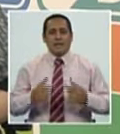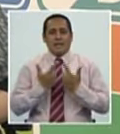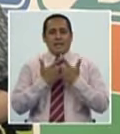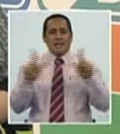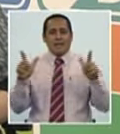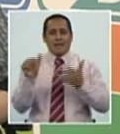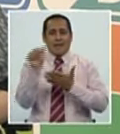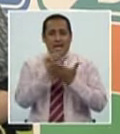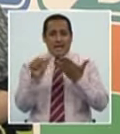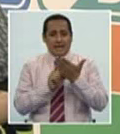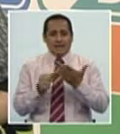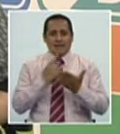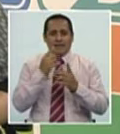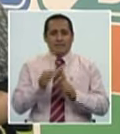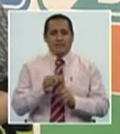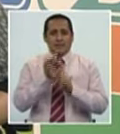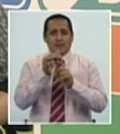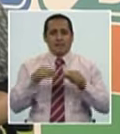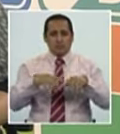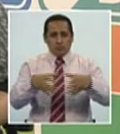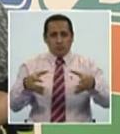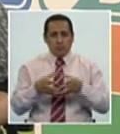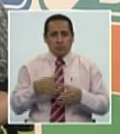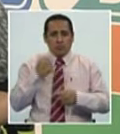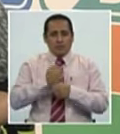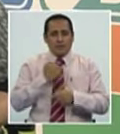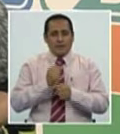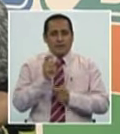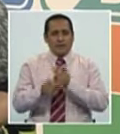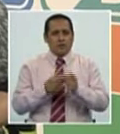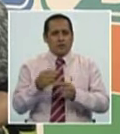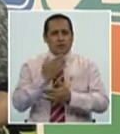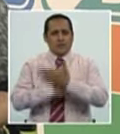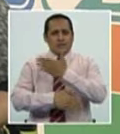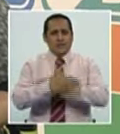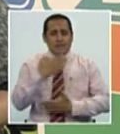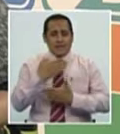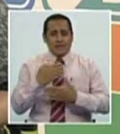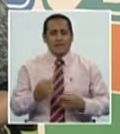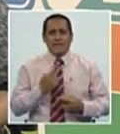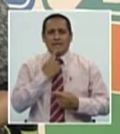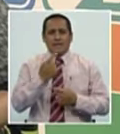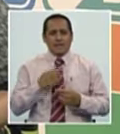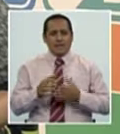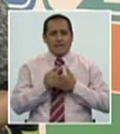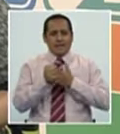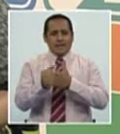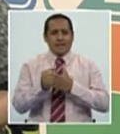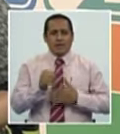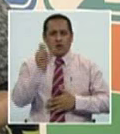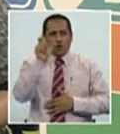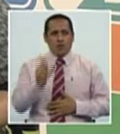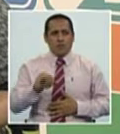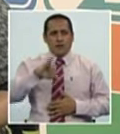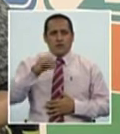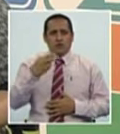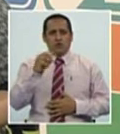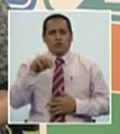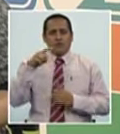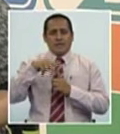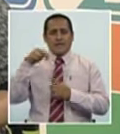Liberarte Talleres Especiales es un elenco de actores con habilidades diferentes y se encuentra dirigido por Jonathan